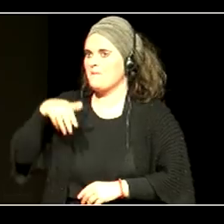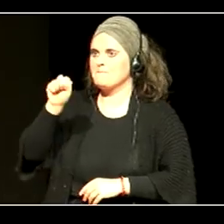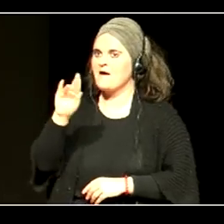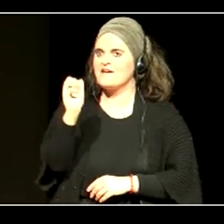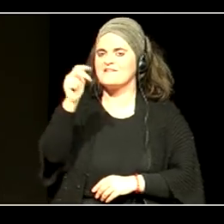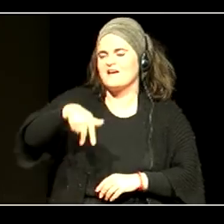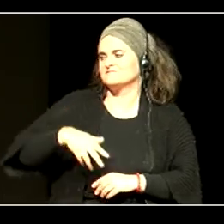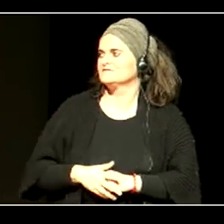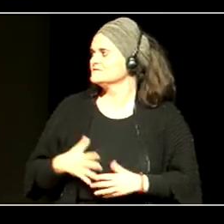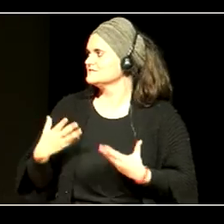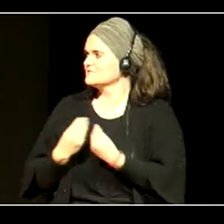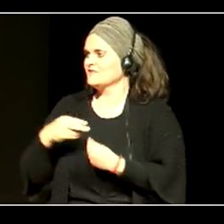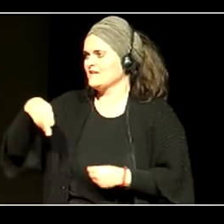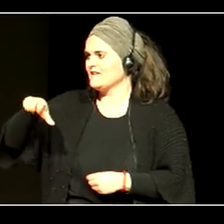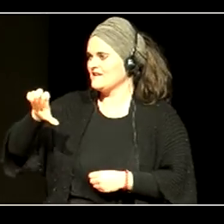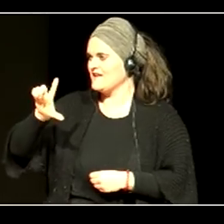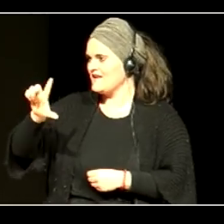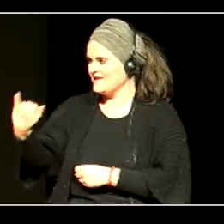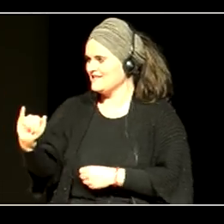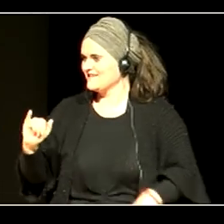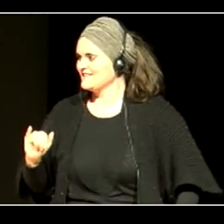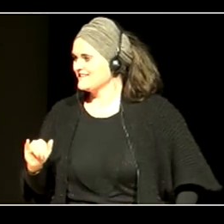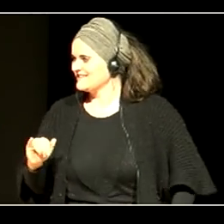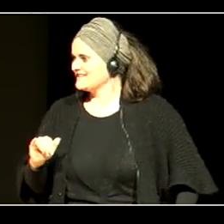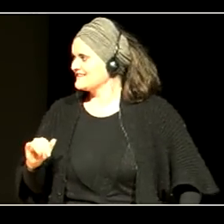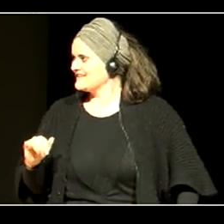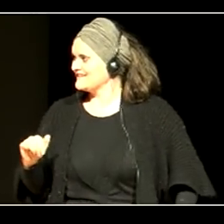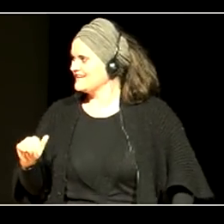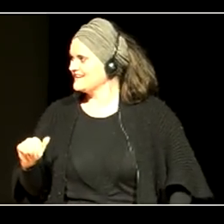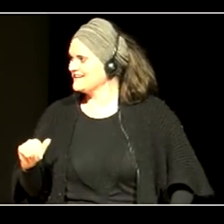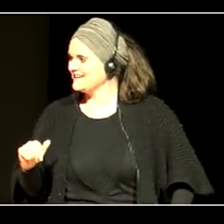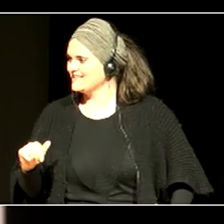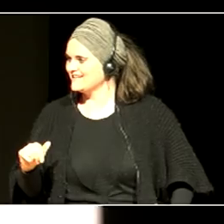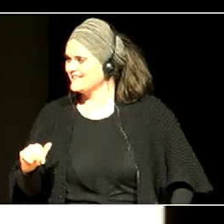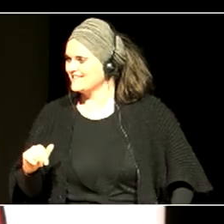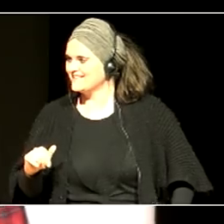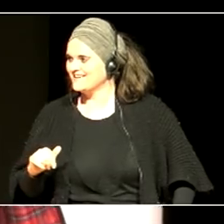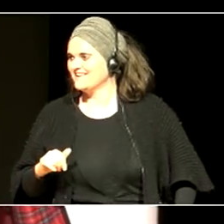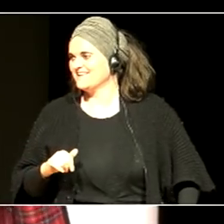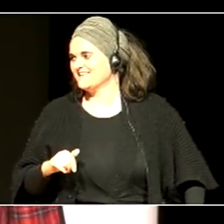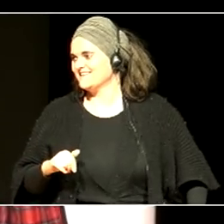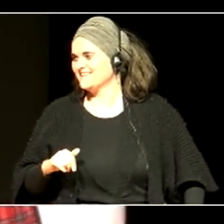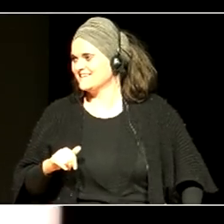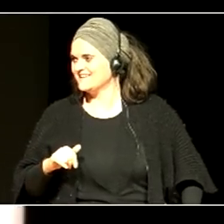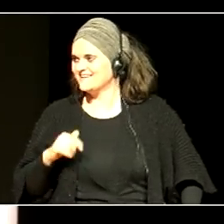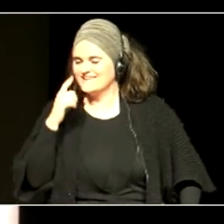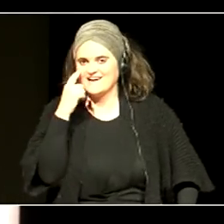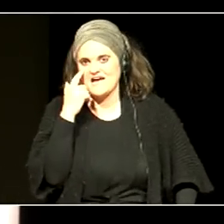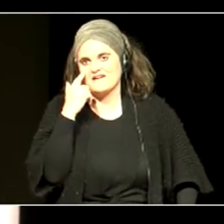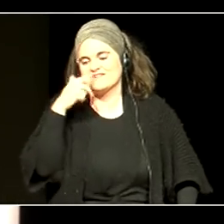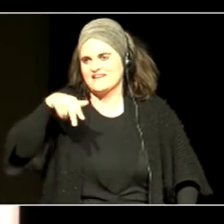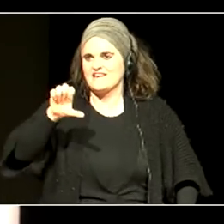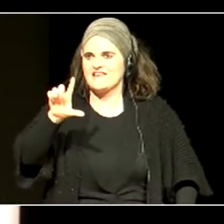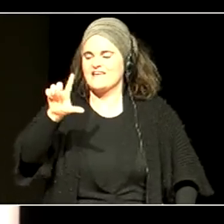con con con neli neli neli estará no sea noid hombre neli